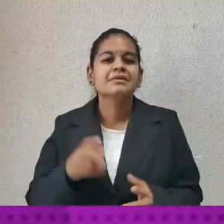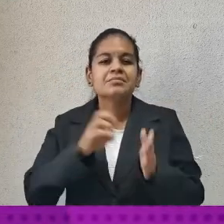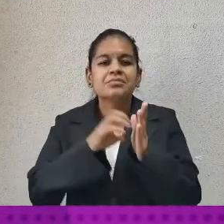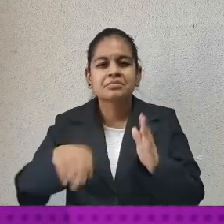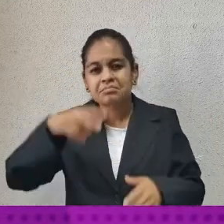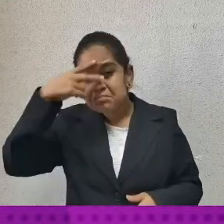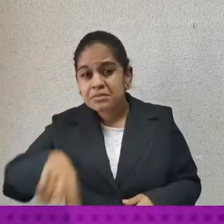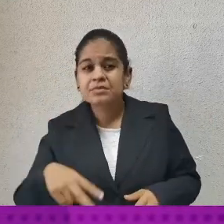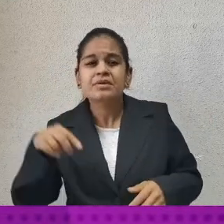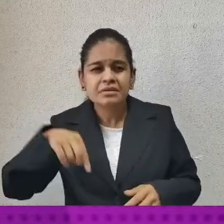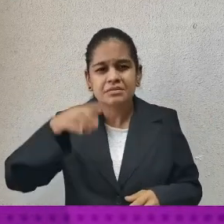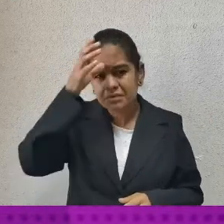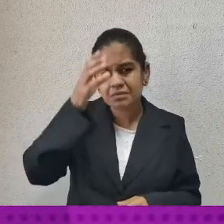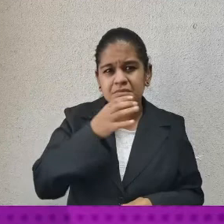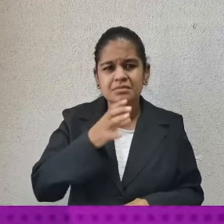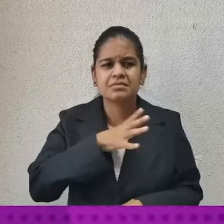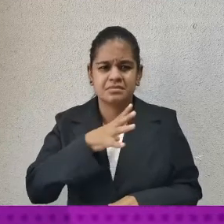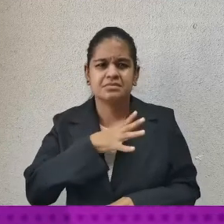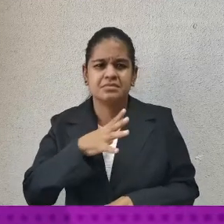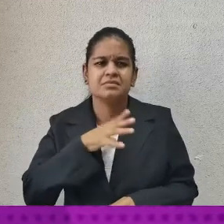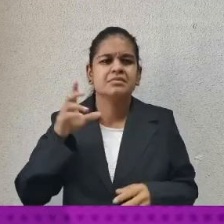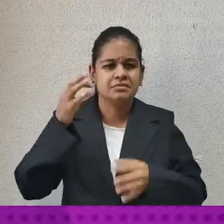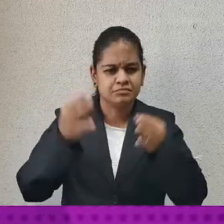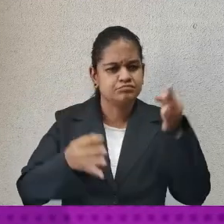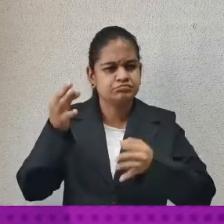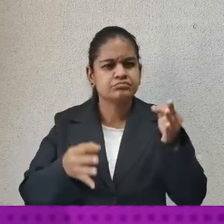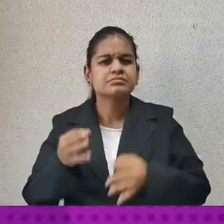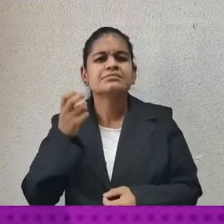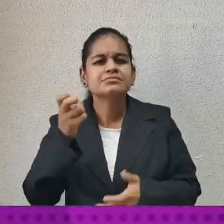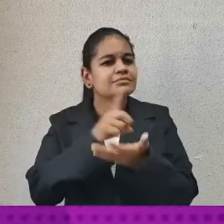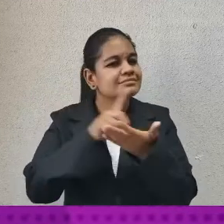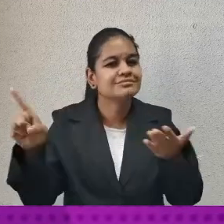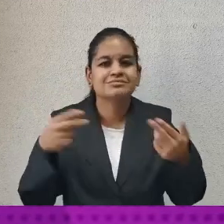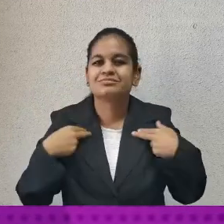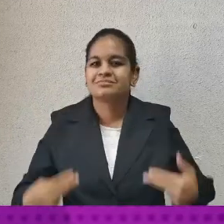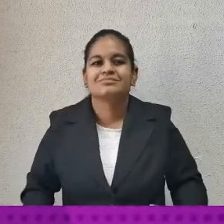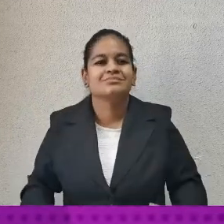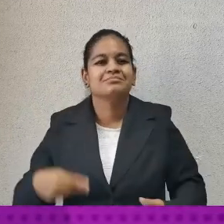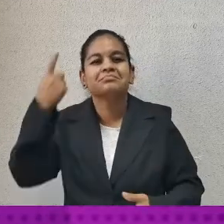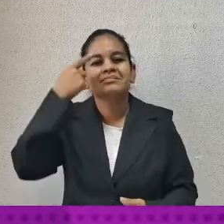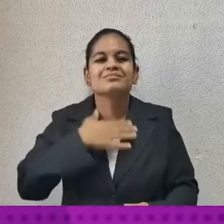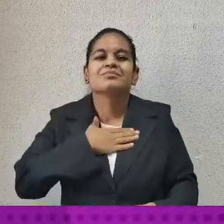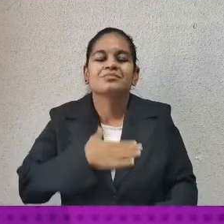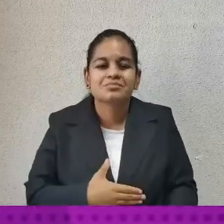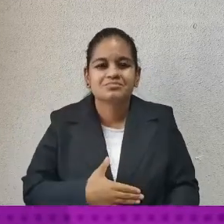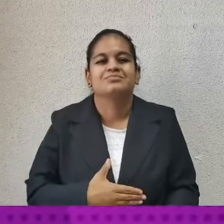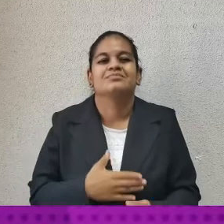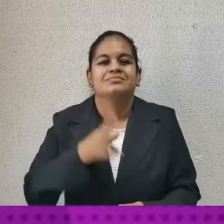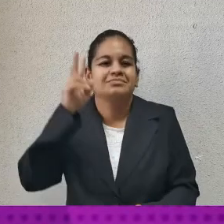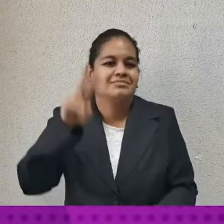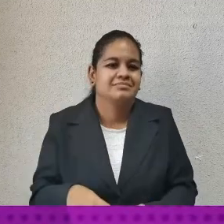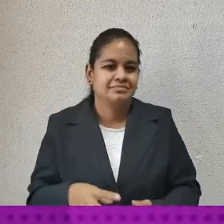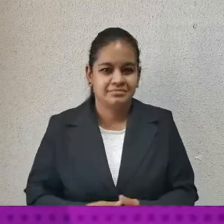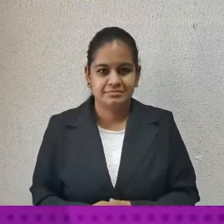Coahuila, tenemos esos órganos y de esta manera se satisface ese derecho humano fundamental de acceso a la justicia y